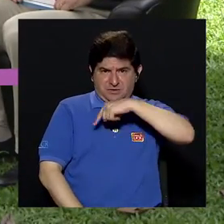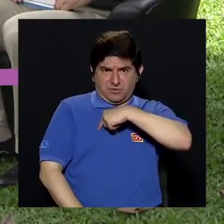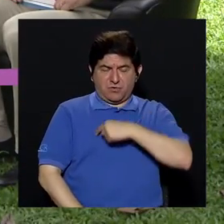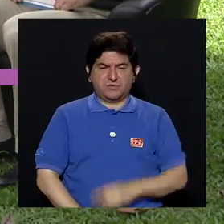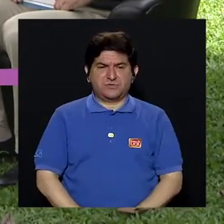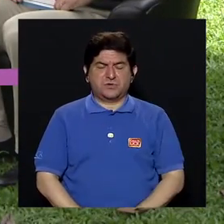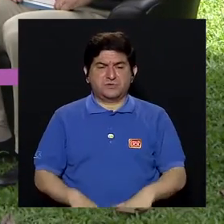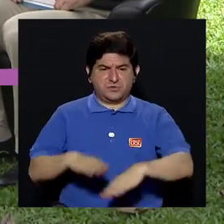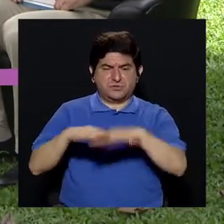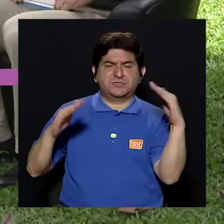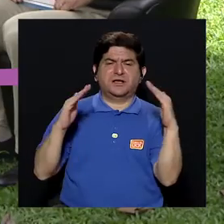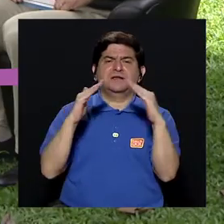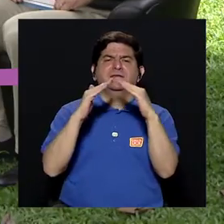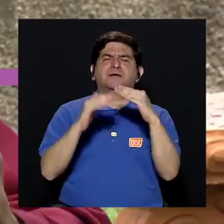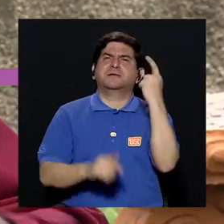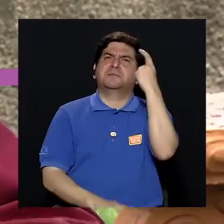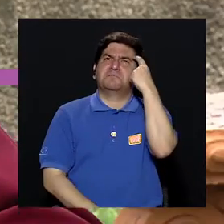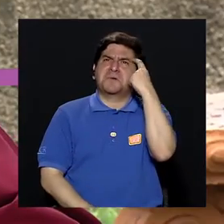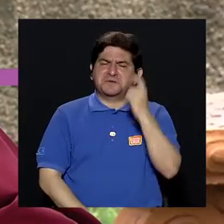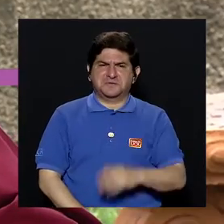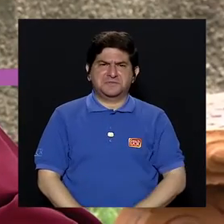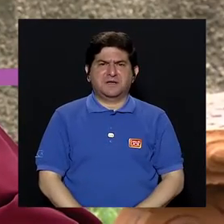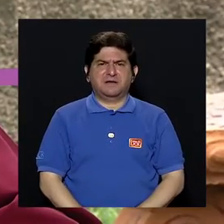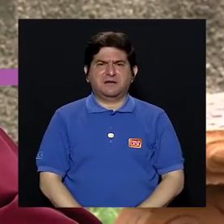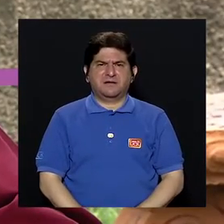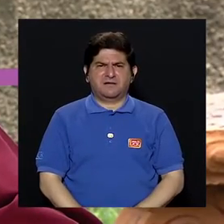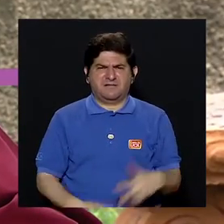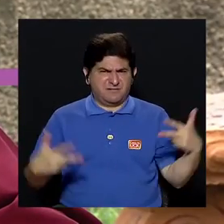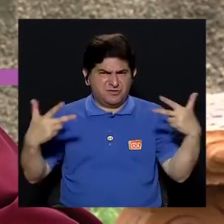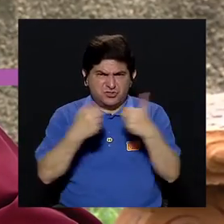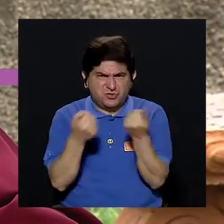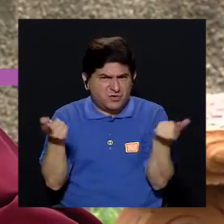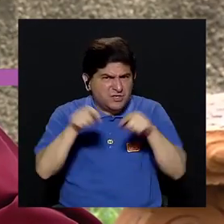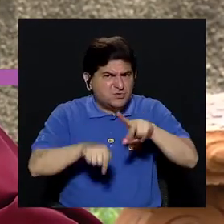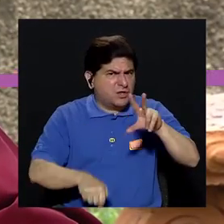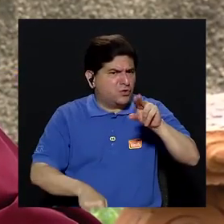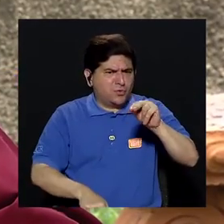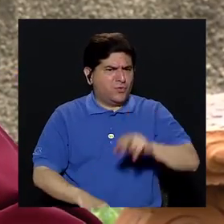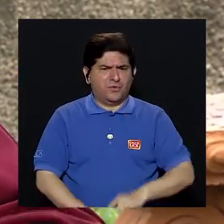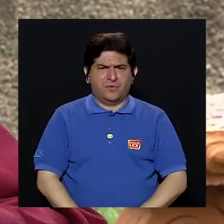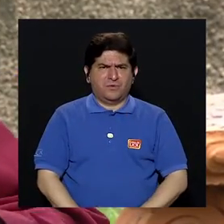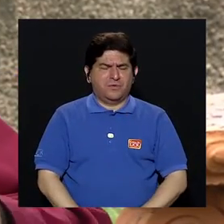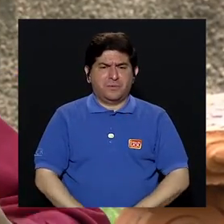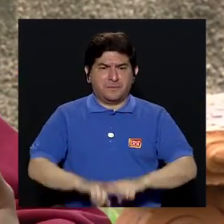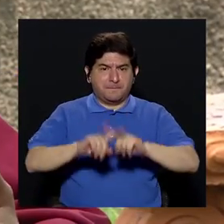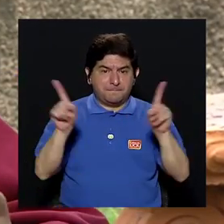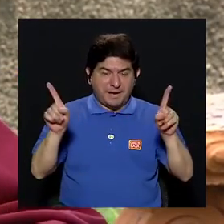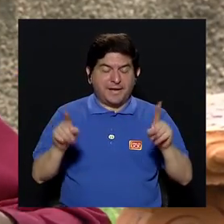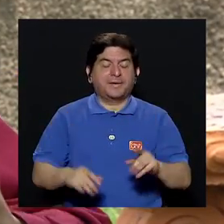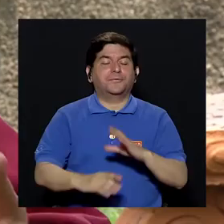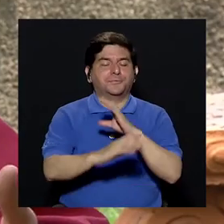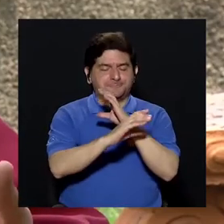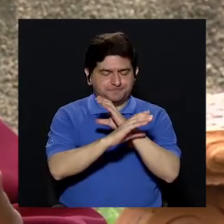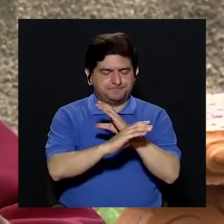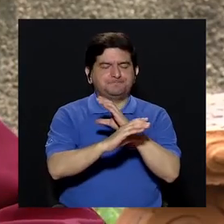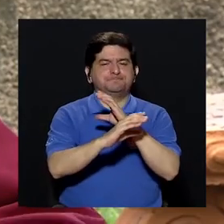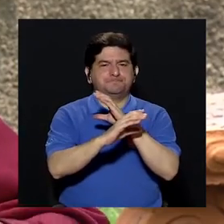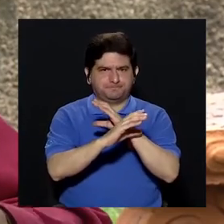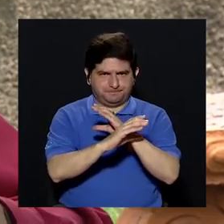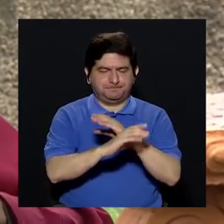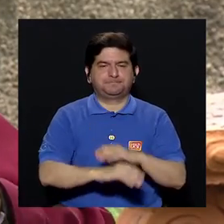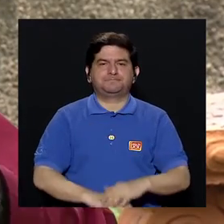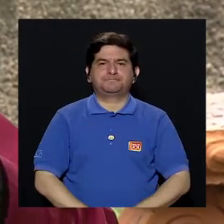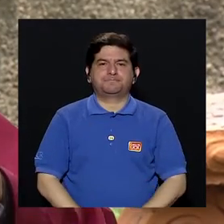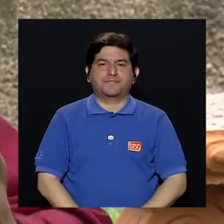no salimos de nuestros hogares pensando que vamos a tener un choque, un accidente, ¿verdad? Pero hay que ser muy prudente, hay